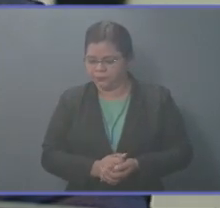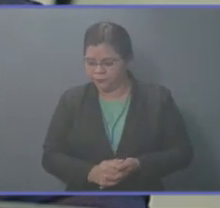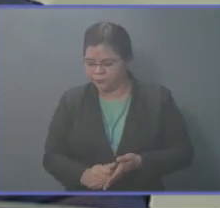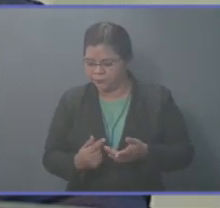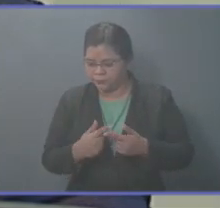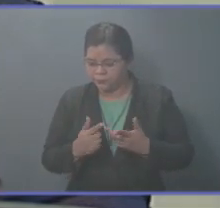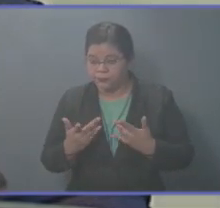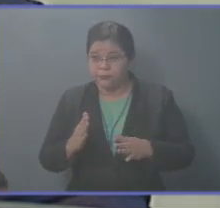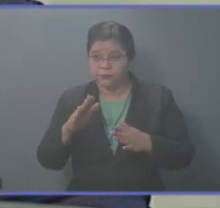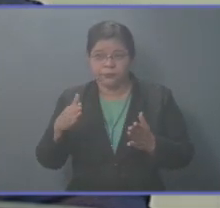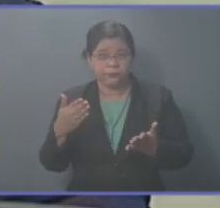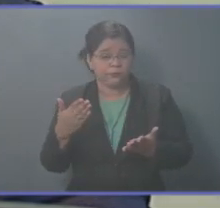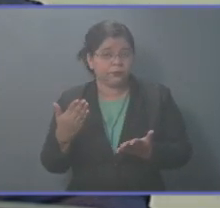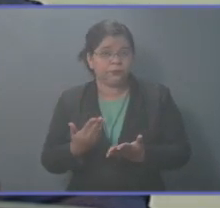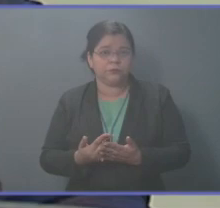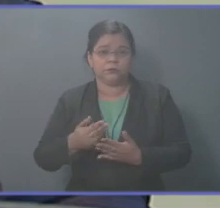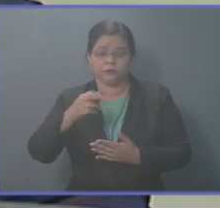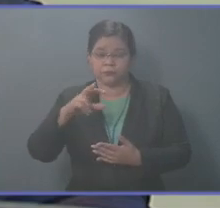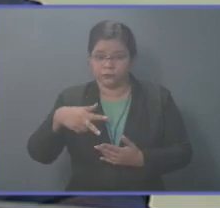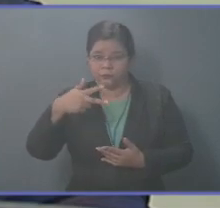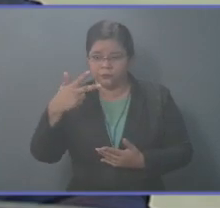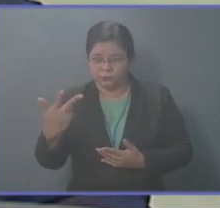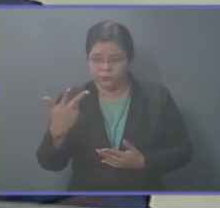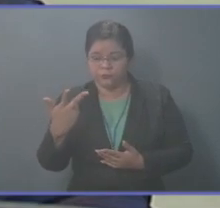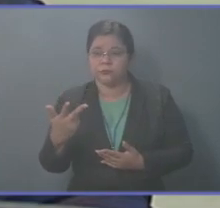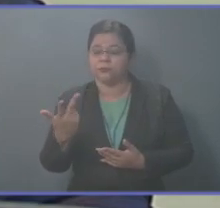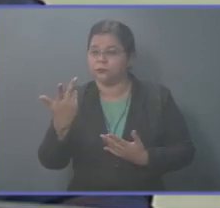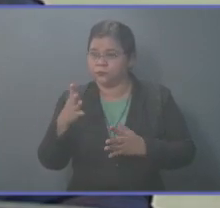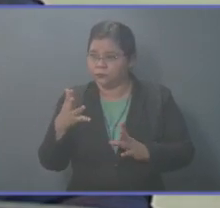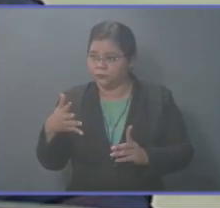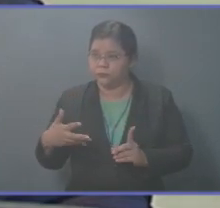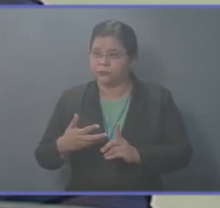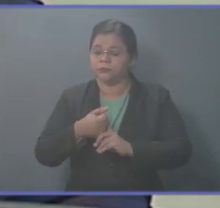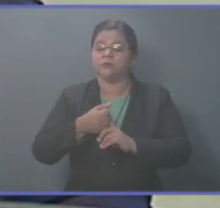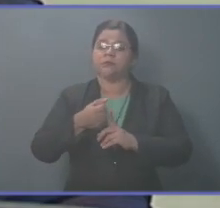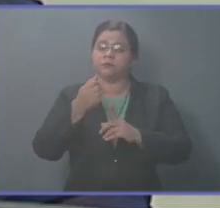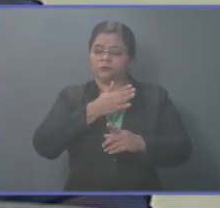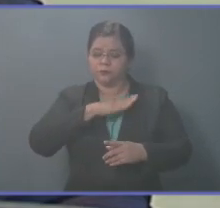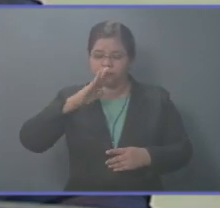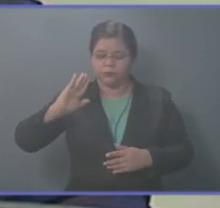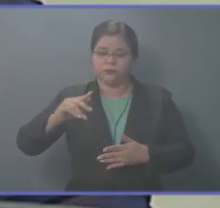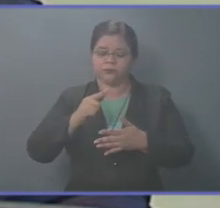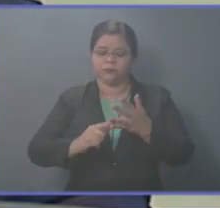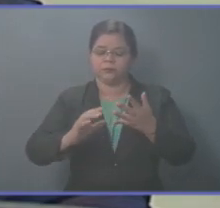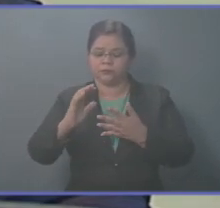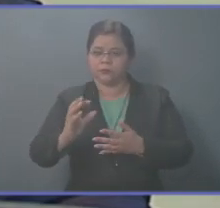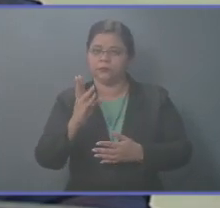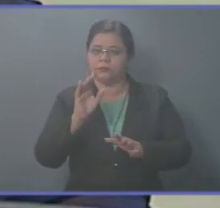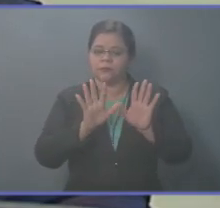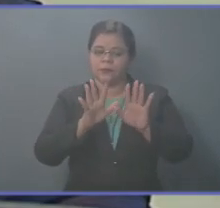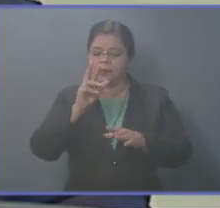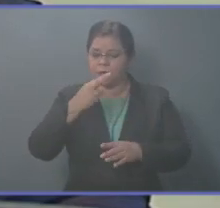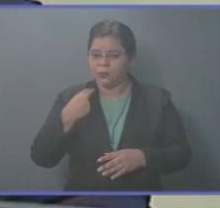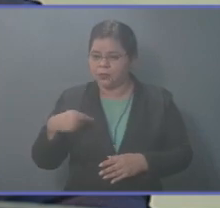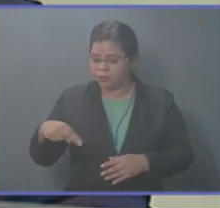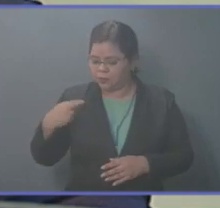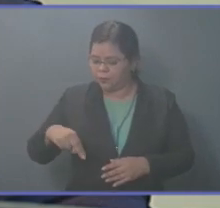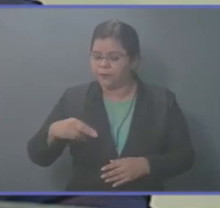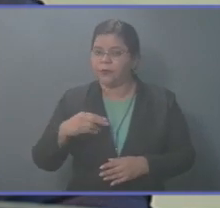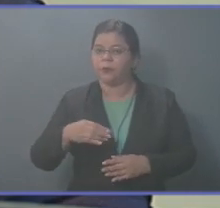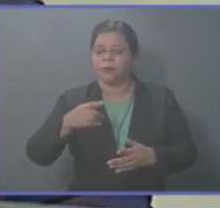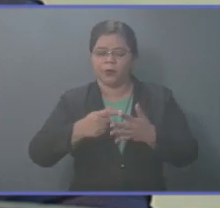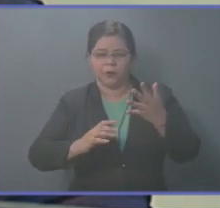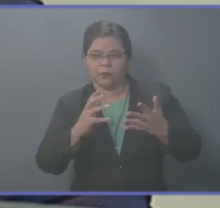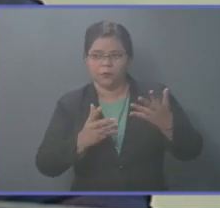7-2011. Y tercero, las omisiones absolutas o relativas de cumplir con un mandato constitucional, sentencia 10 de noviembre del 2017,